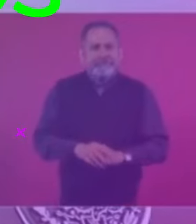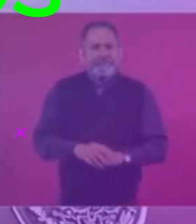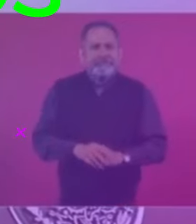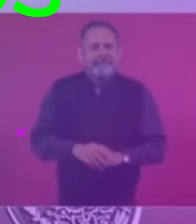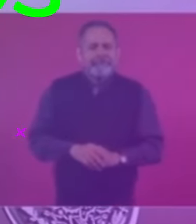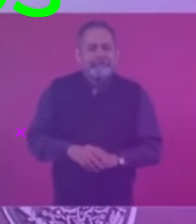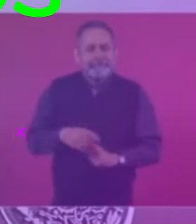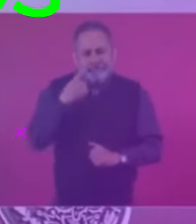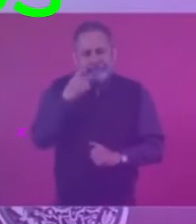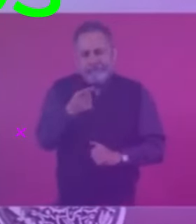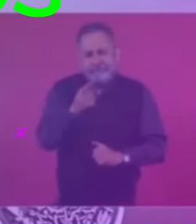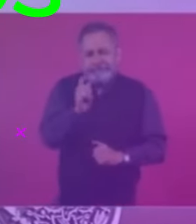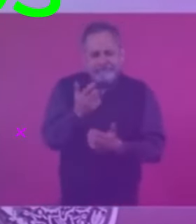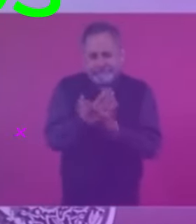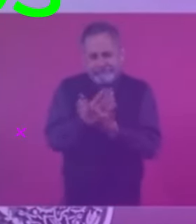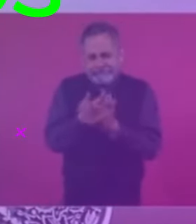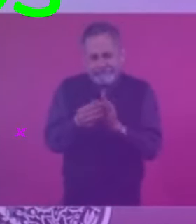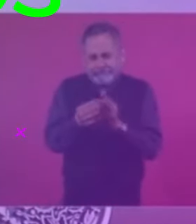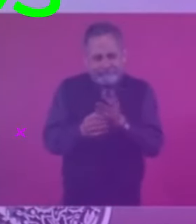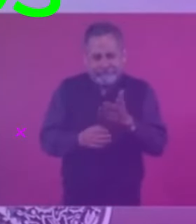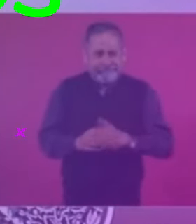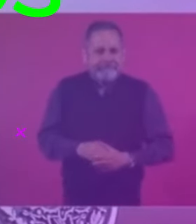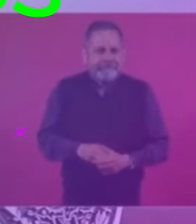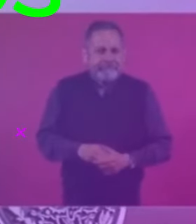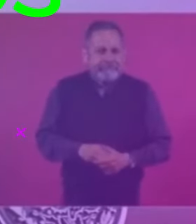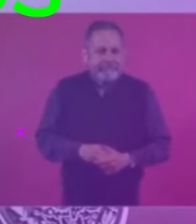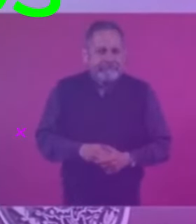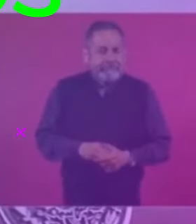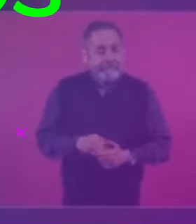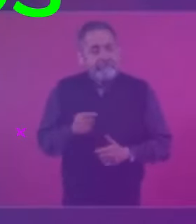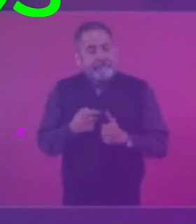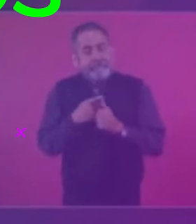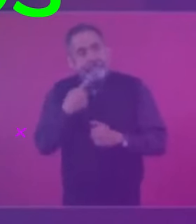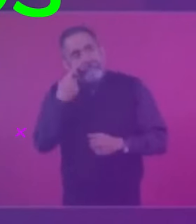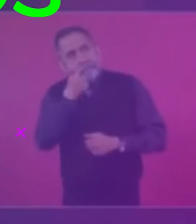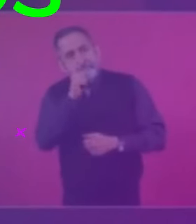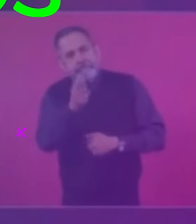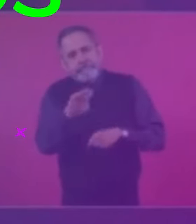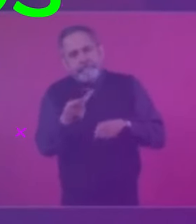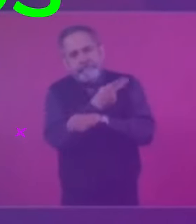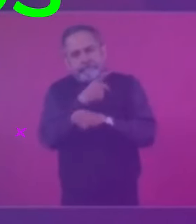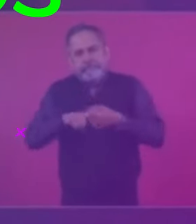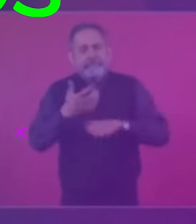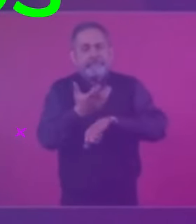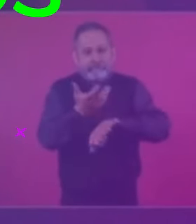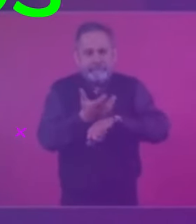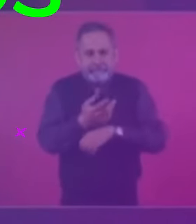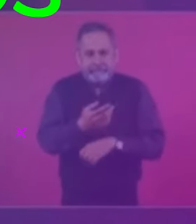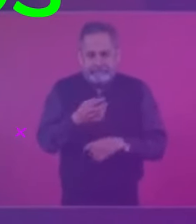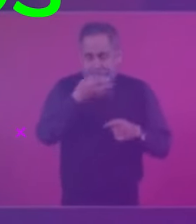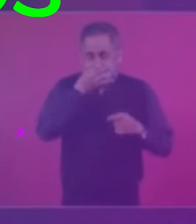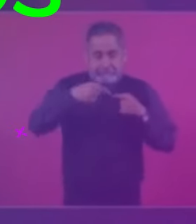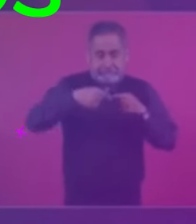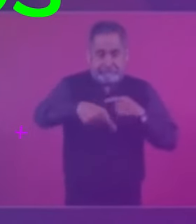algo verdaderamente grave que demuestra que sí lo somos que agentes de inteligencia de las agencias de Estados Unidos